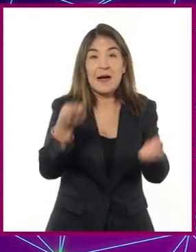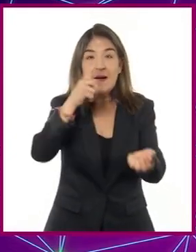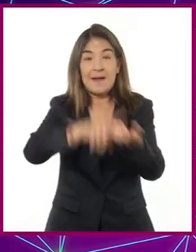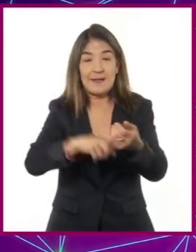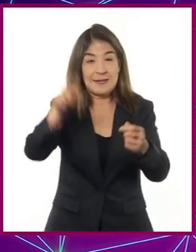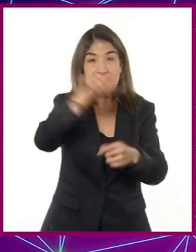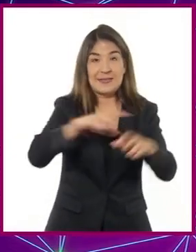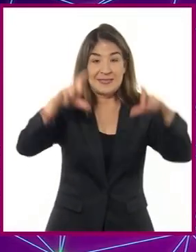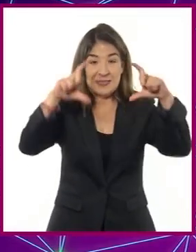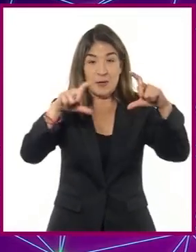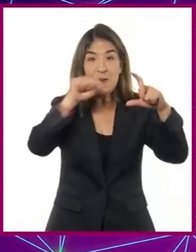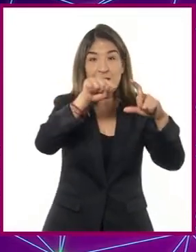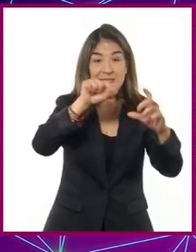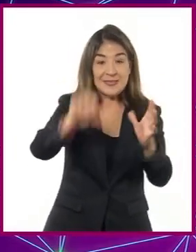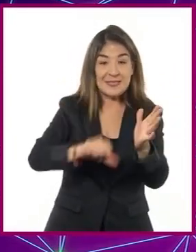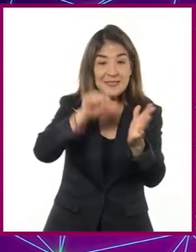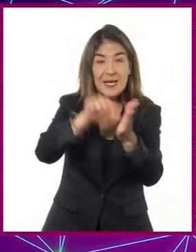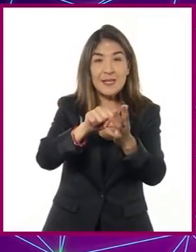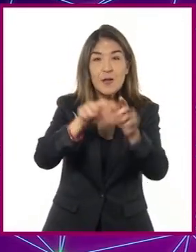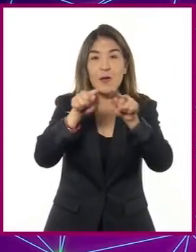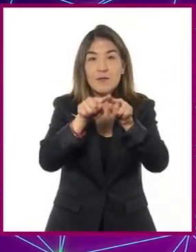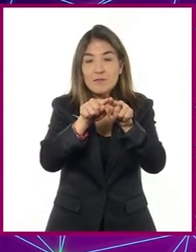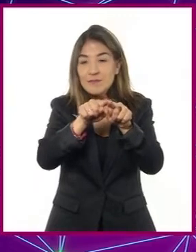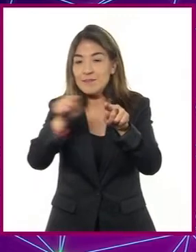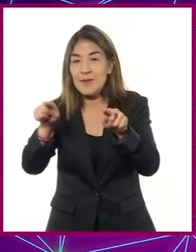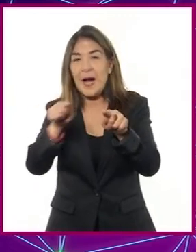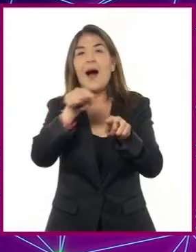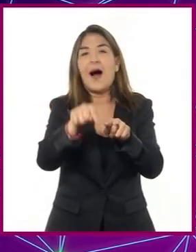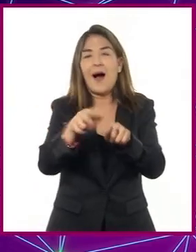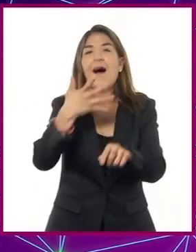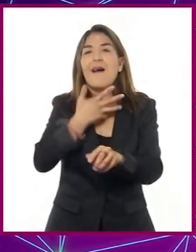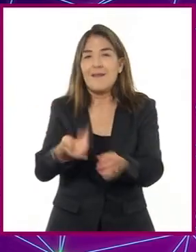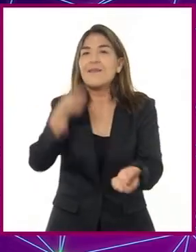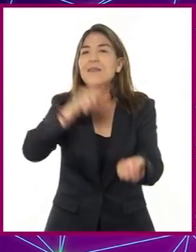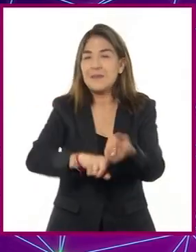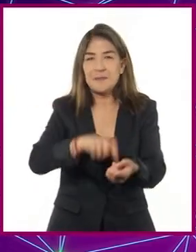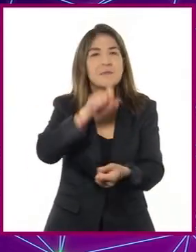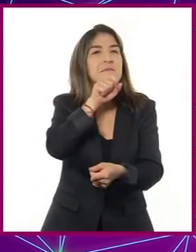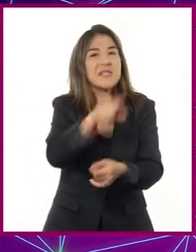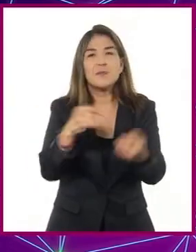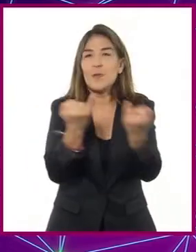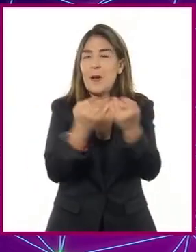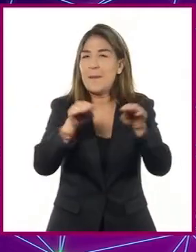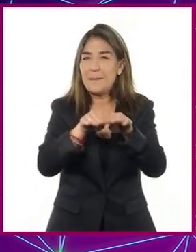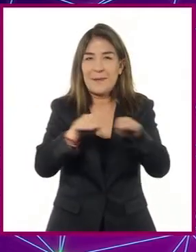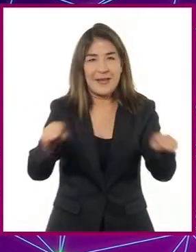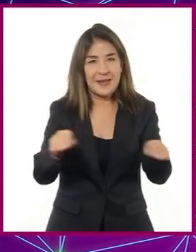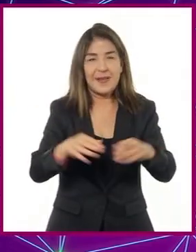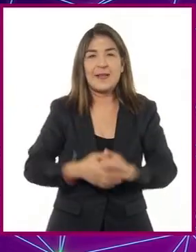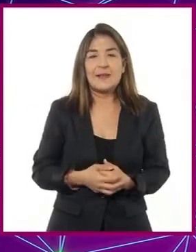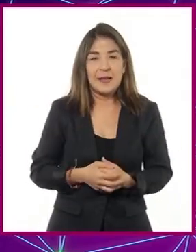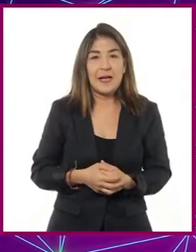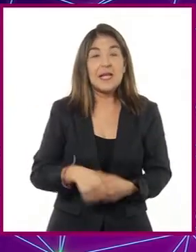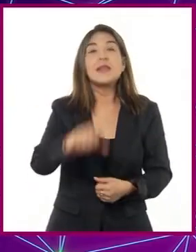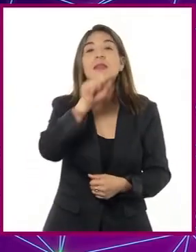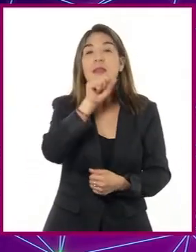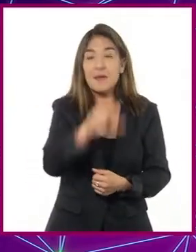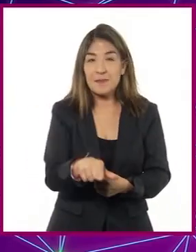trazan desde su centro a la circunferencia tienen igual medida. Si,